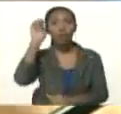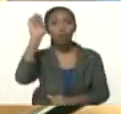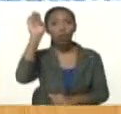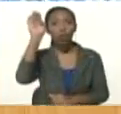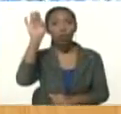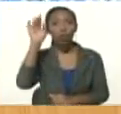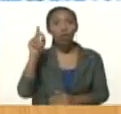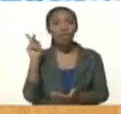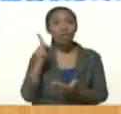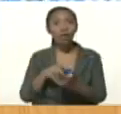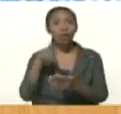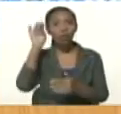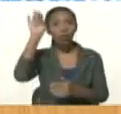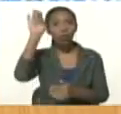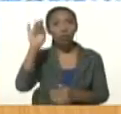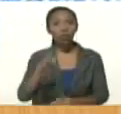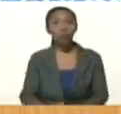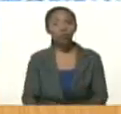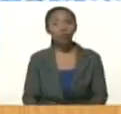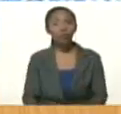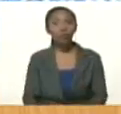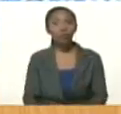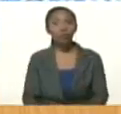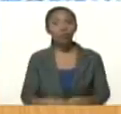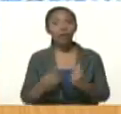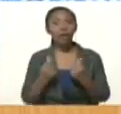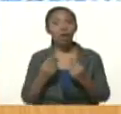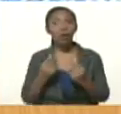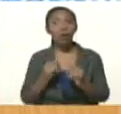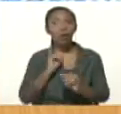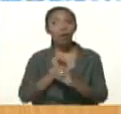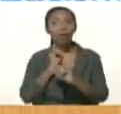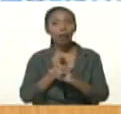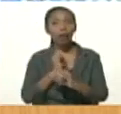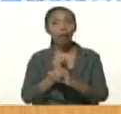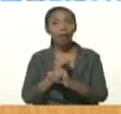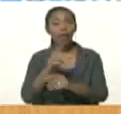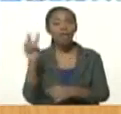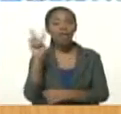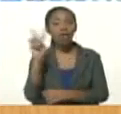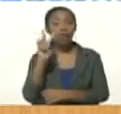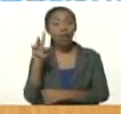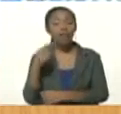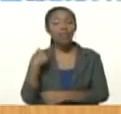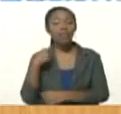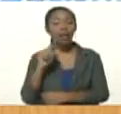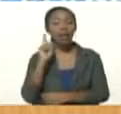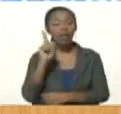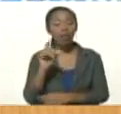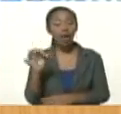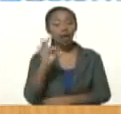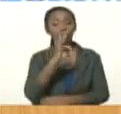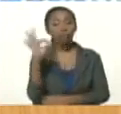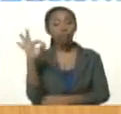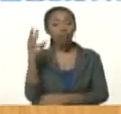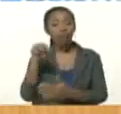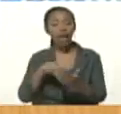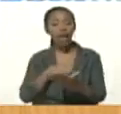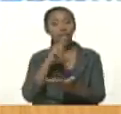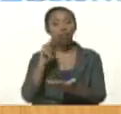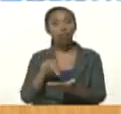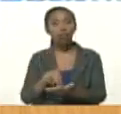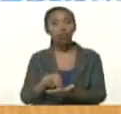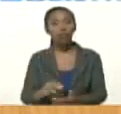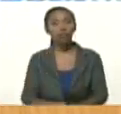el futuro, de la economía digital. Venezuela tiene que ser una criptonación.